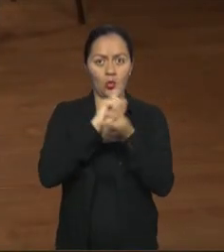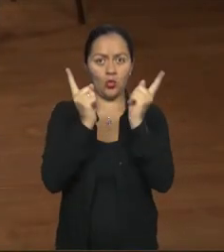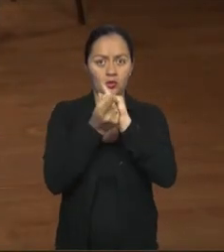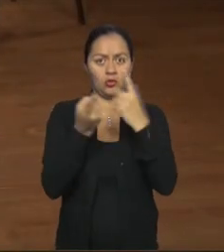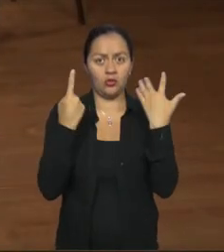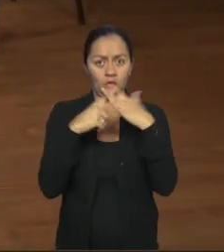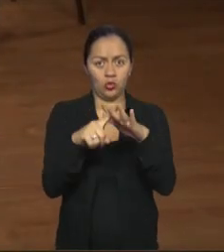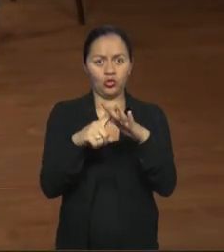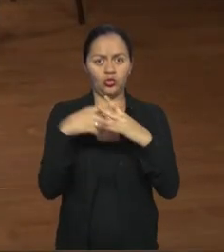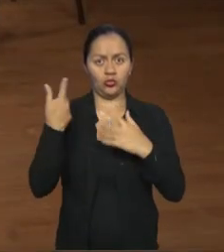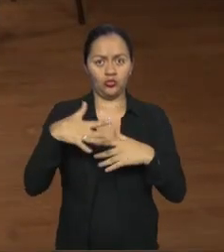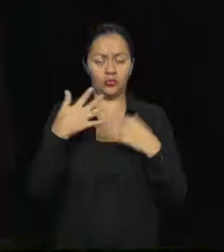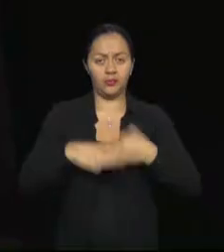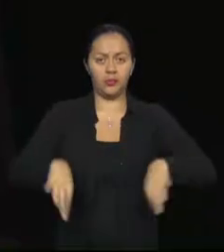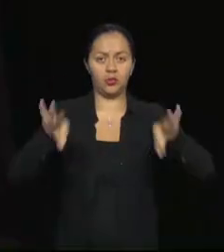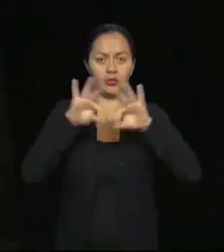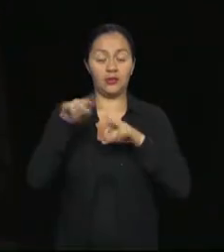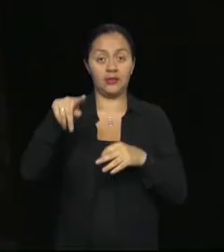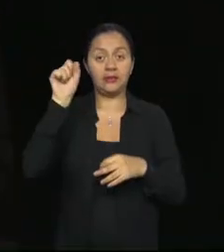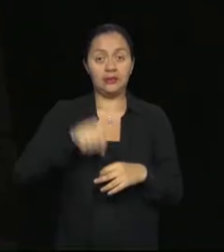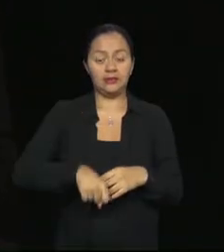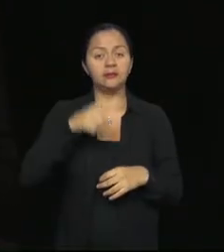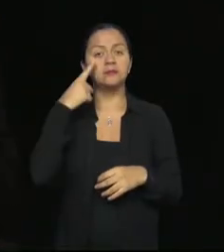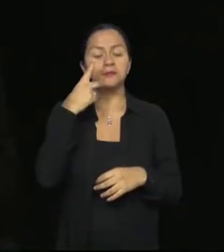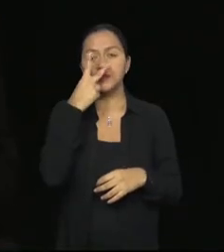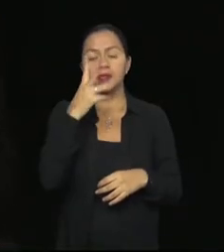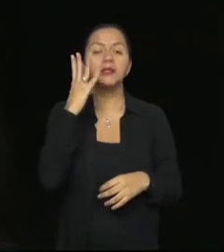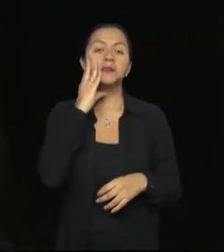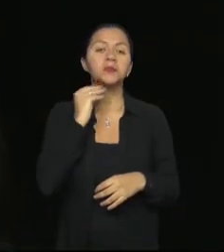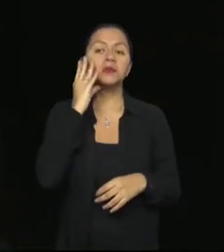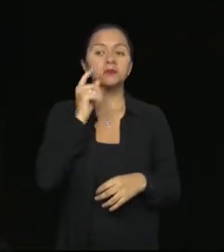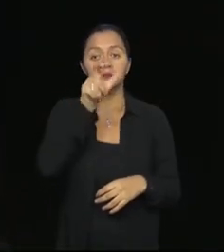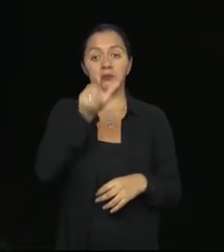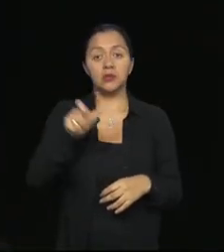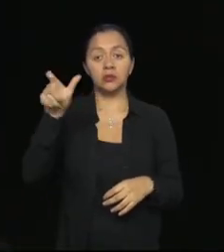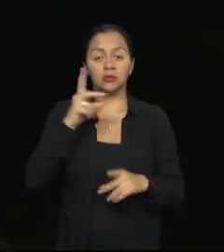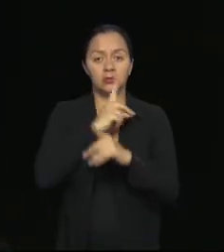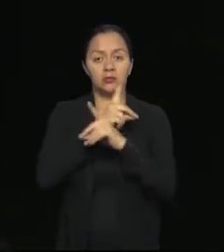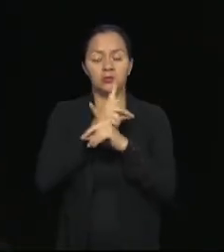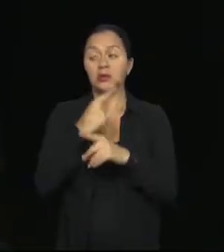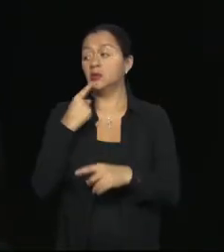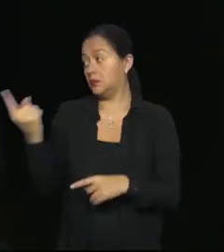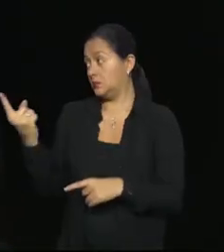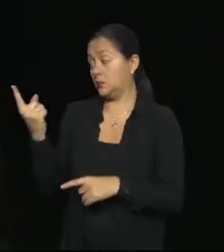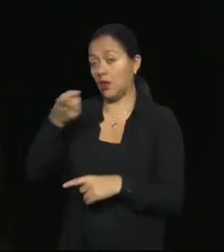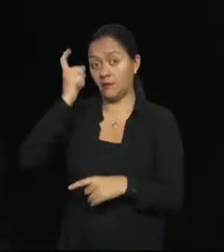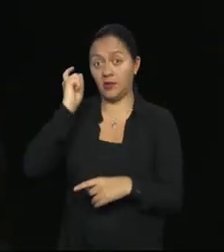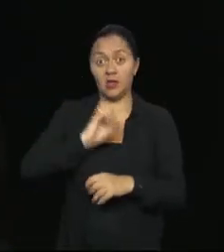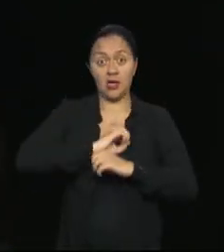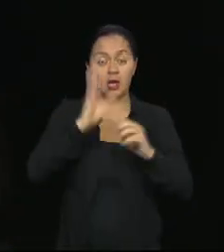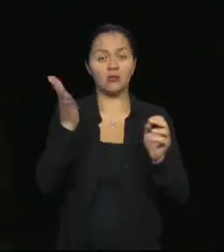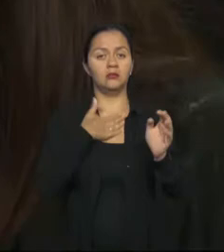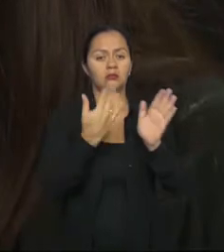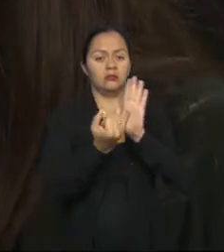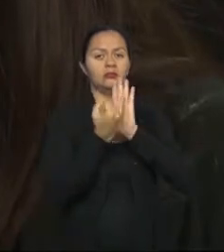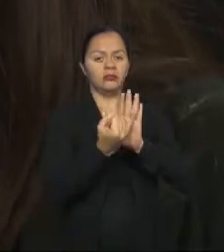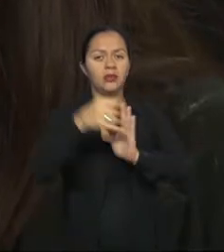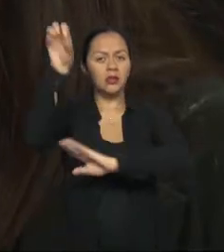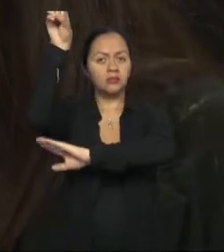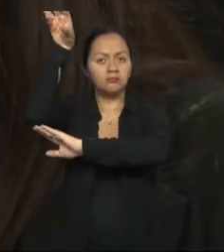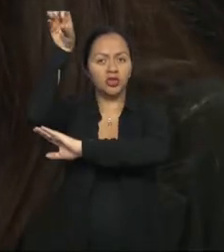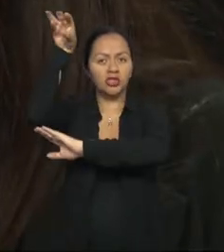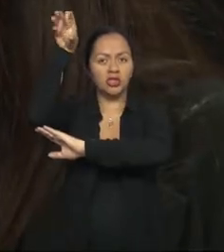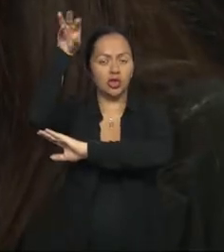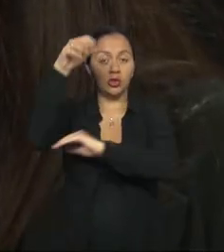¿Qué importancia poder resaltar en este caso la experiencia de las personas con discapacidad? Como Javier bien lo decía, vienen ponentes con discapacidad y